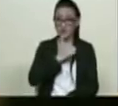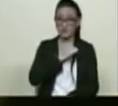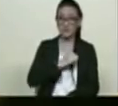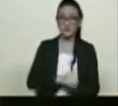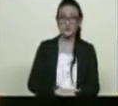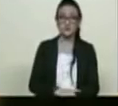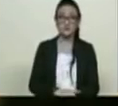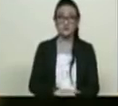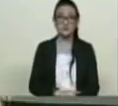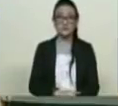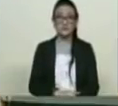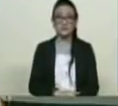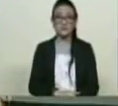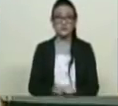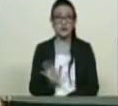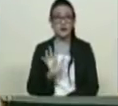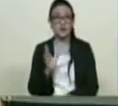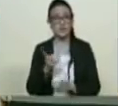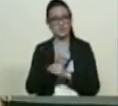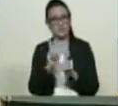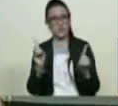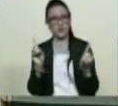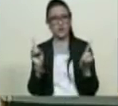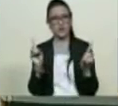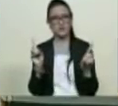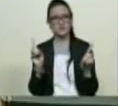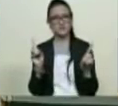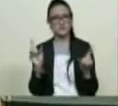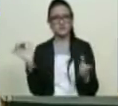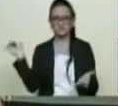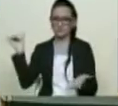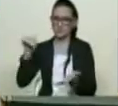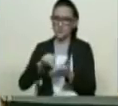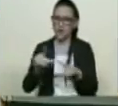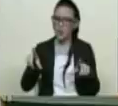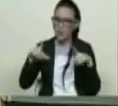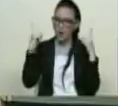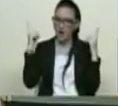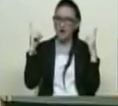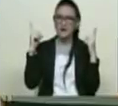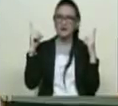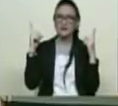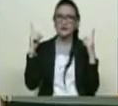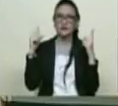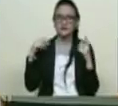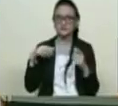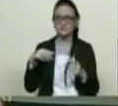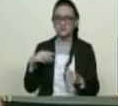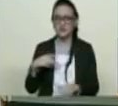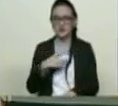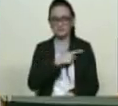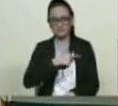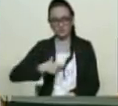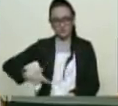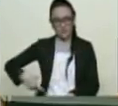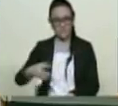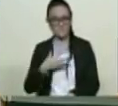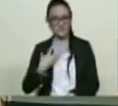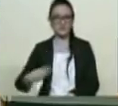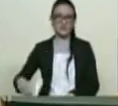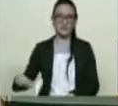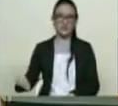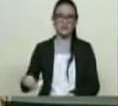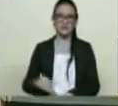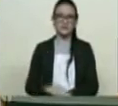Ah, no, muy bien. Democracia. Llegan los portaaviones a La Guaira y baja con una banda un presidente.